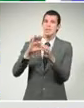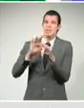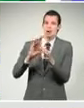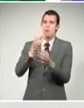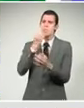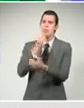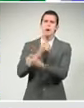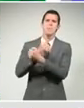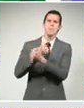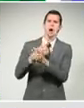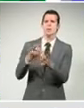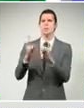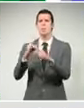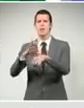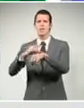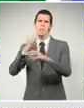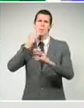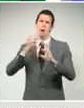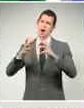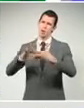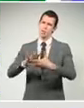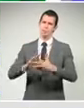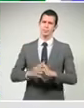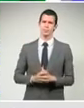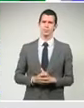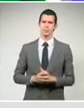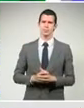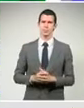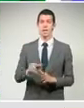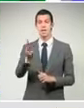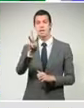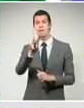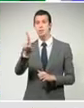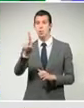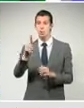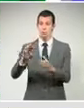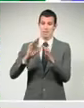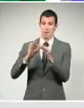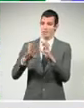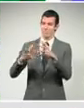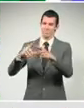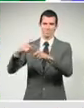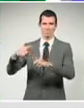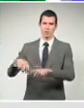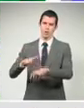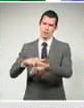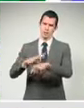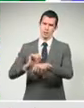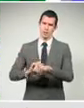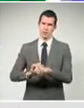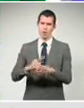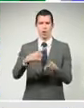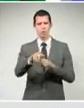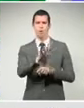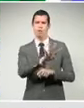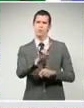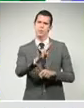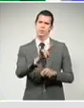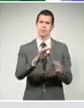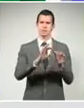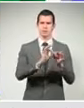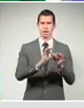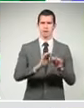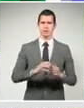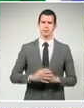81, 32 están en estado crítico y 49 graves. Con un esfuerzo